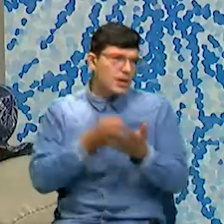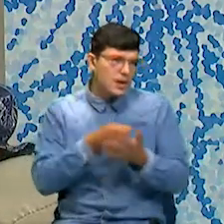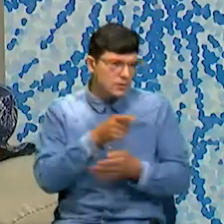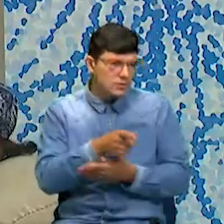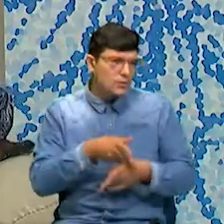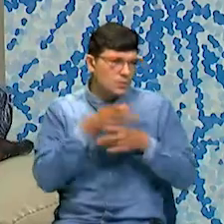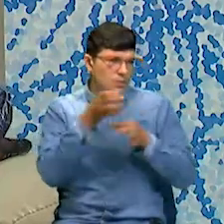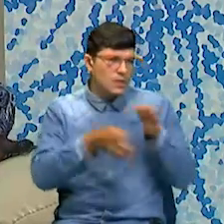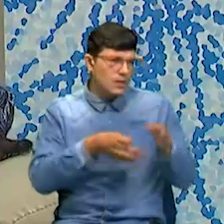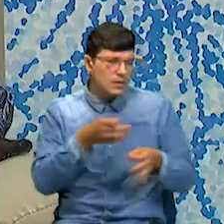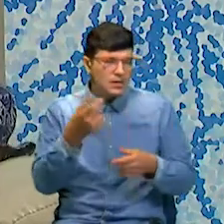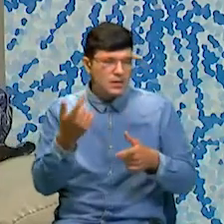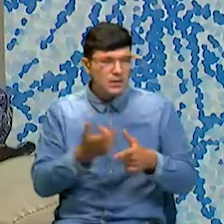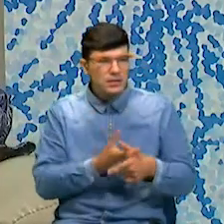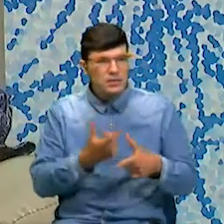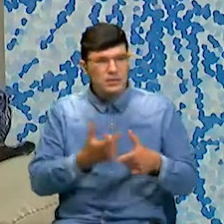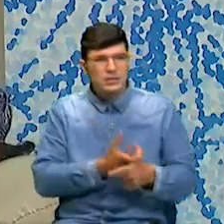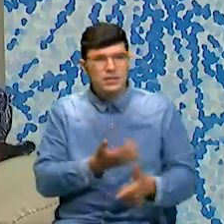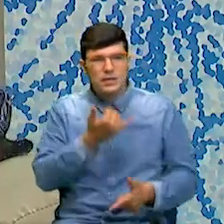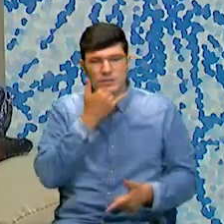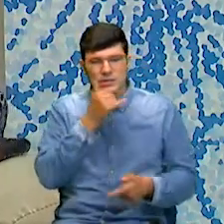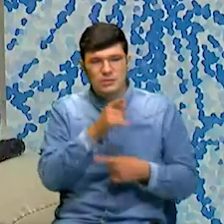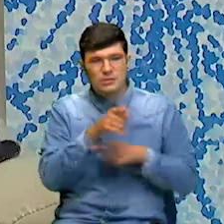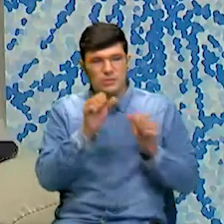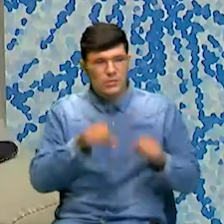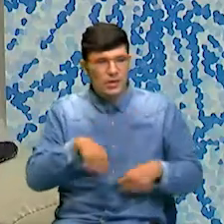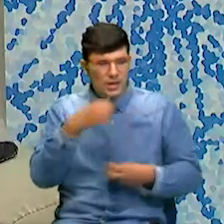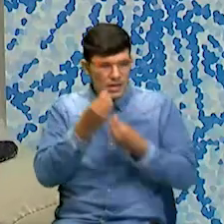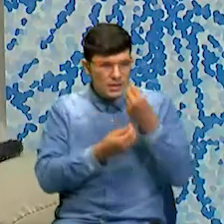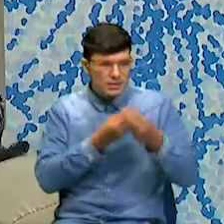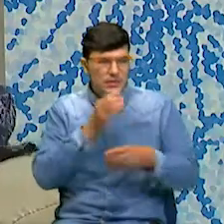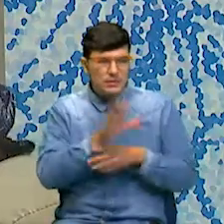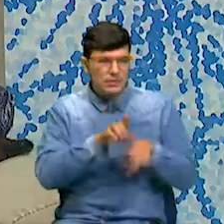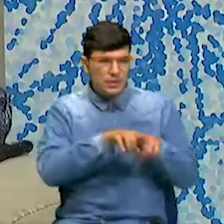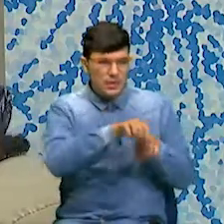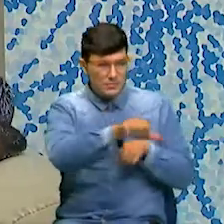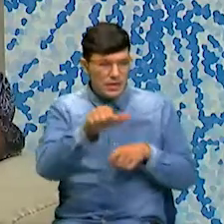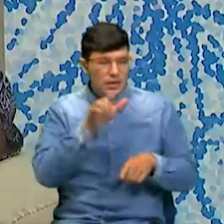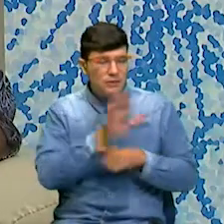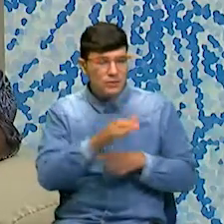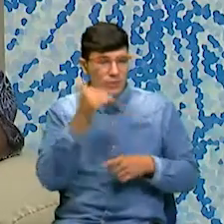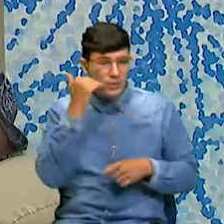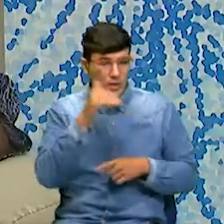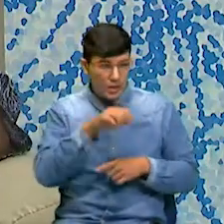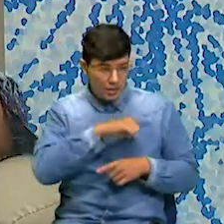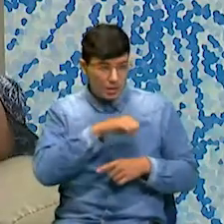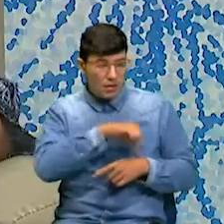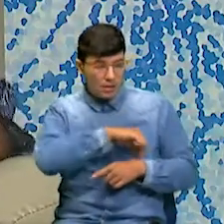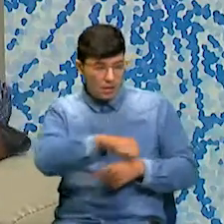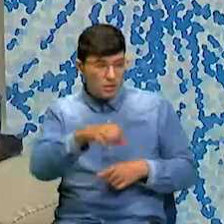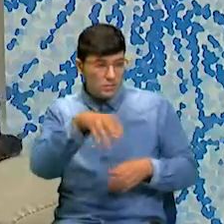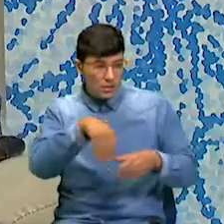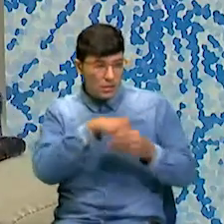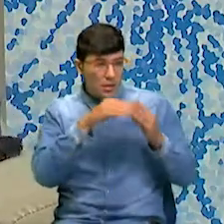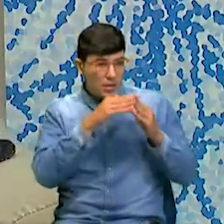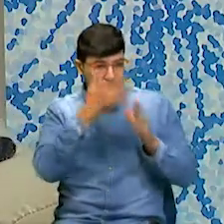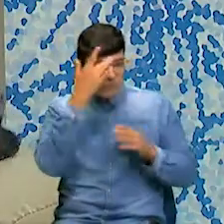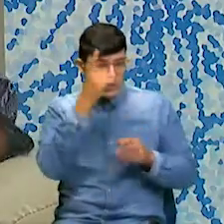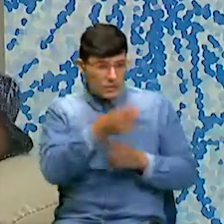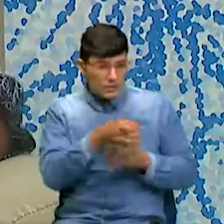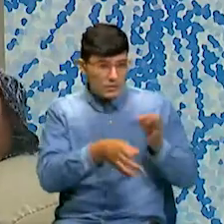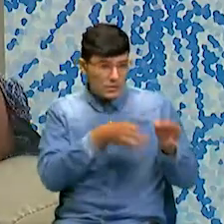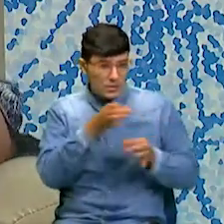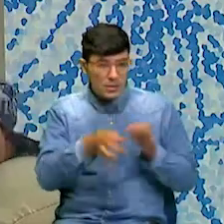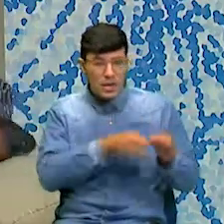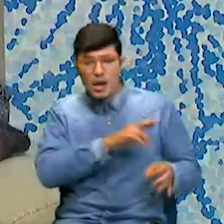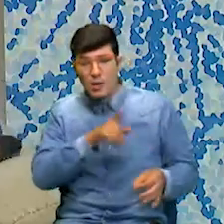eso. Ahí, ¿qué pueden hacer las hermanas? ¿Tiene ella derecho a quedarse con la casa porque es la que la está cuidando?